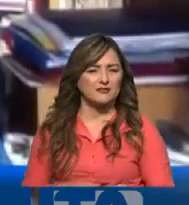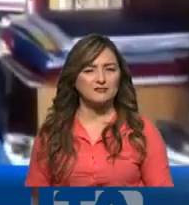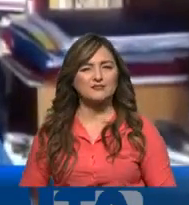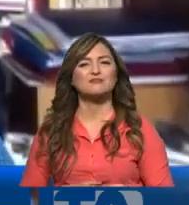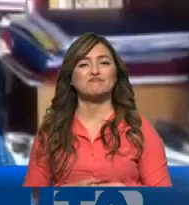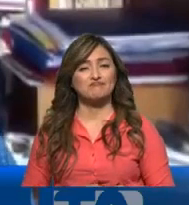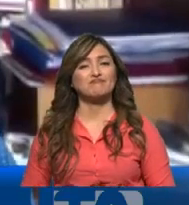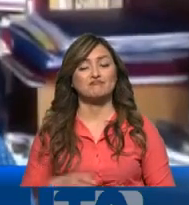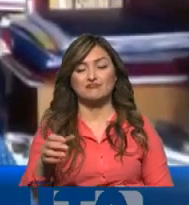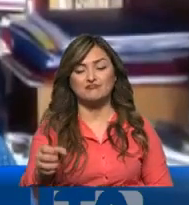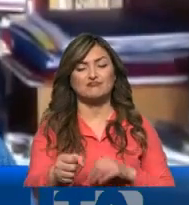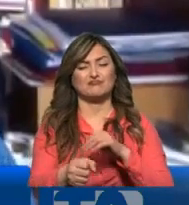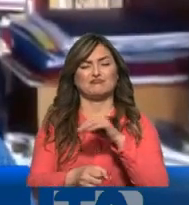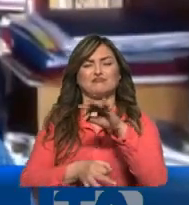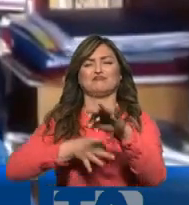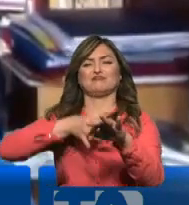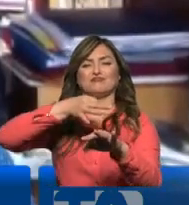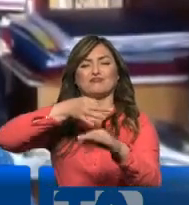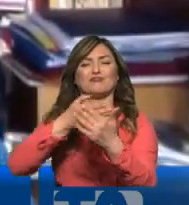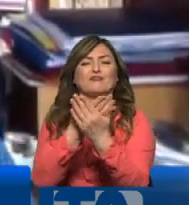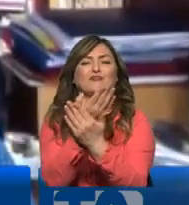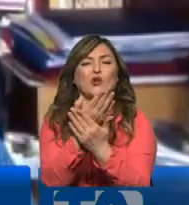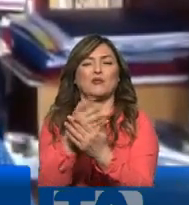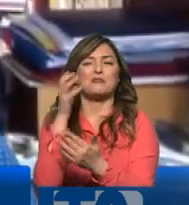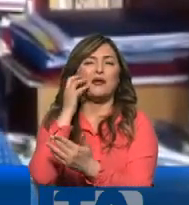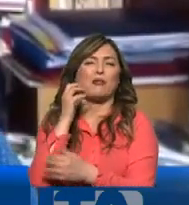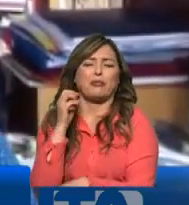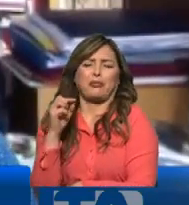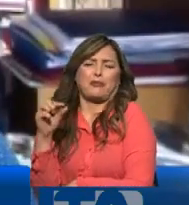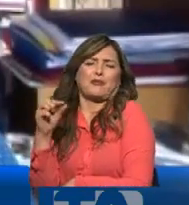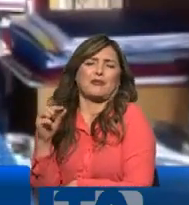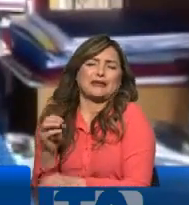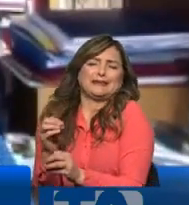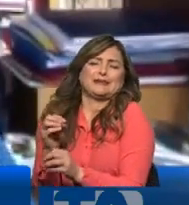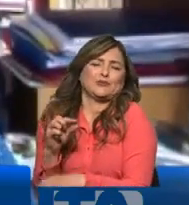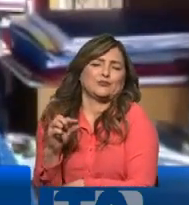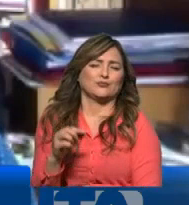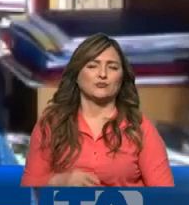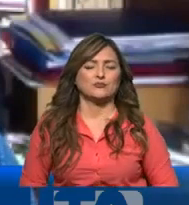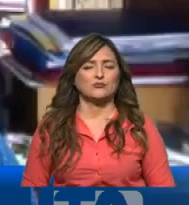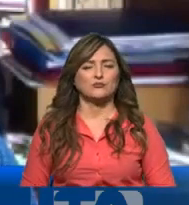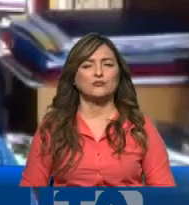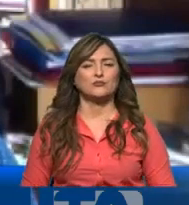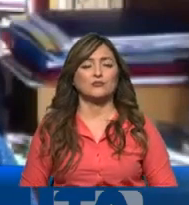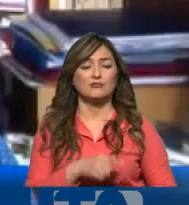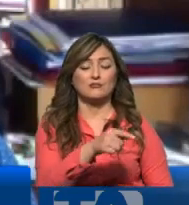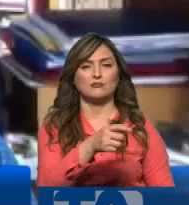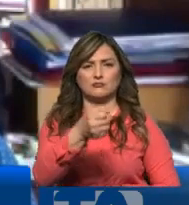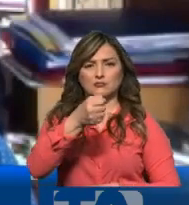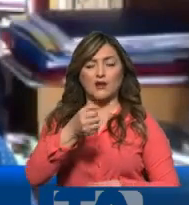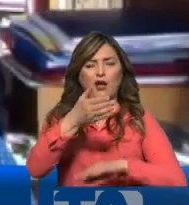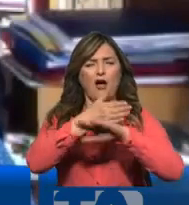de nuevos funcionarios que han reemplazado a funcionarios que tenían una trayectoria